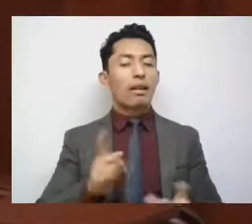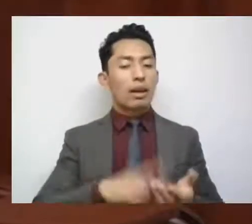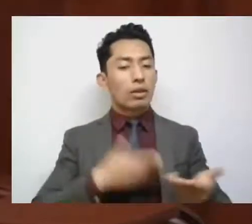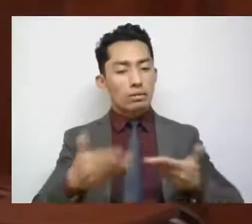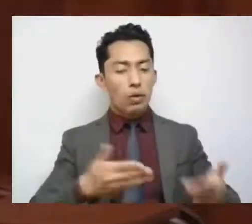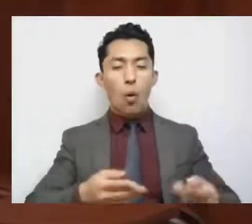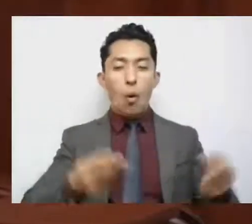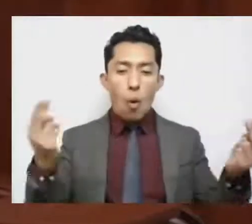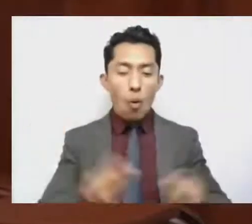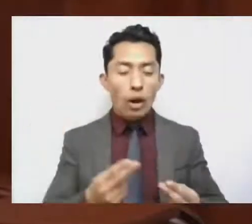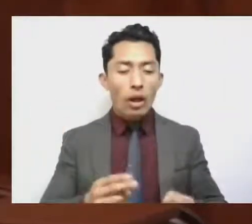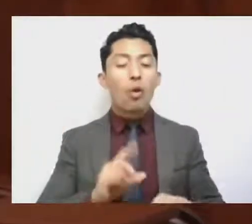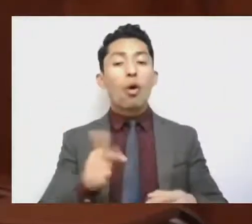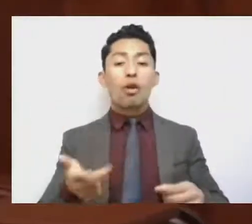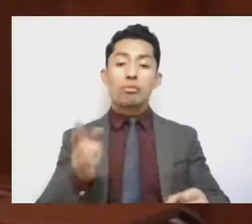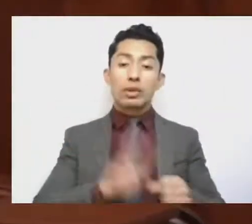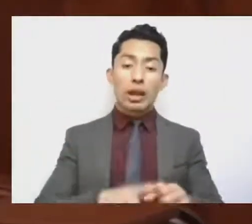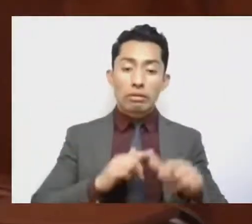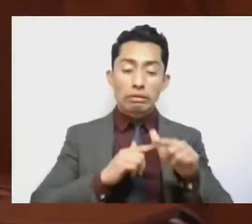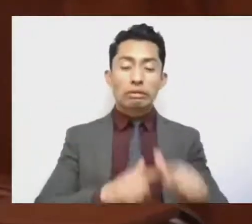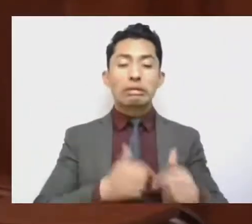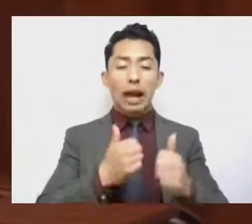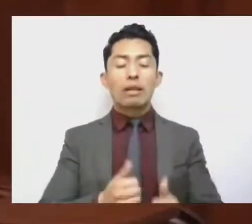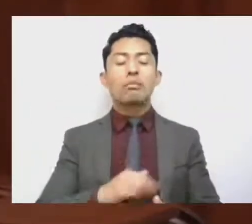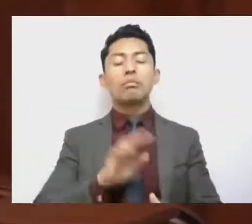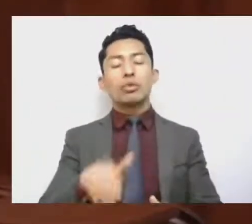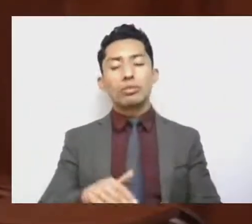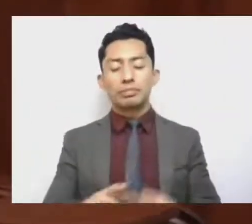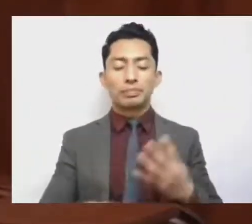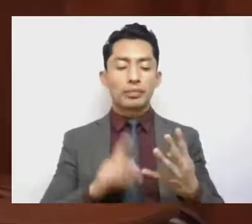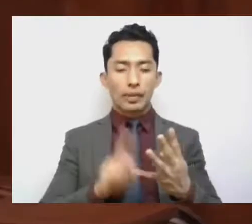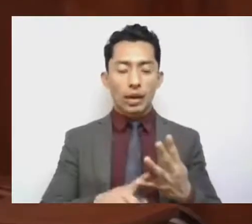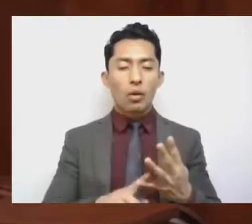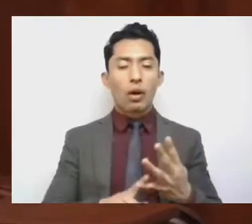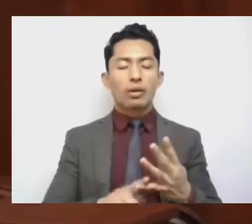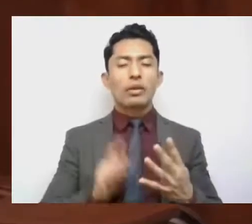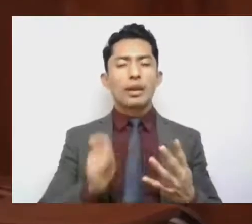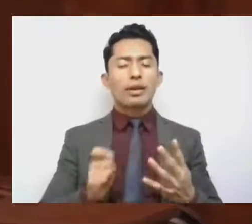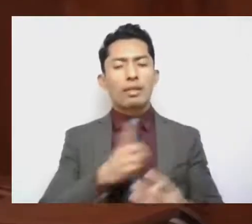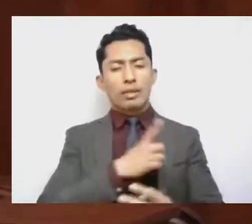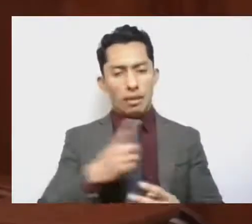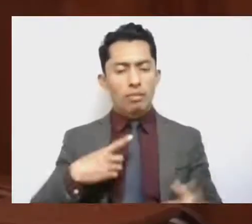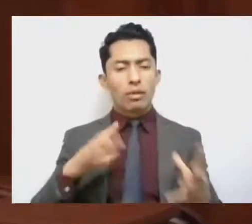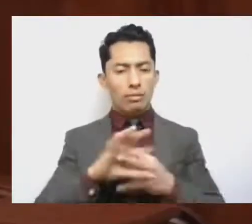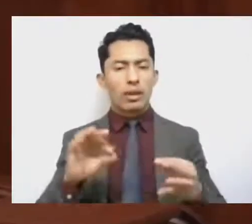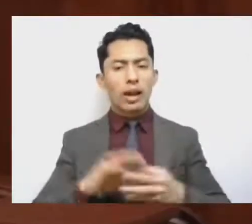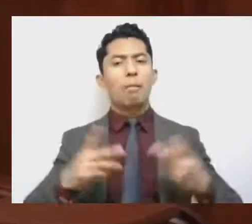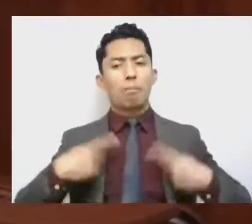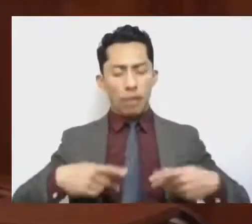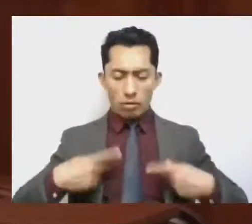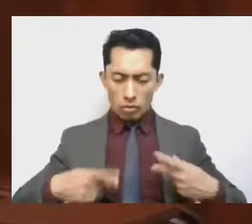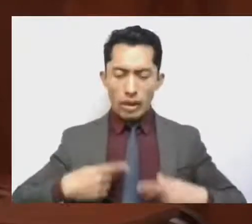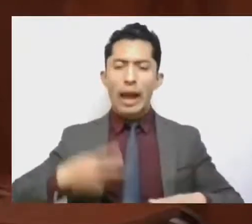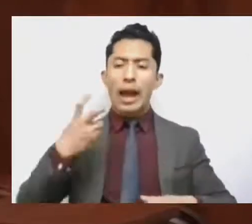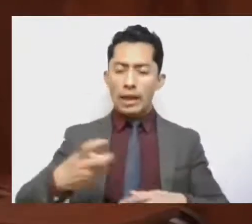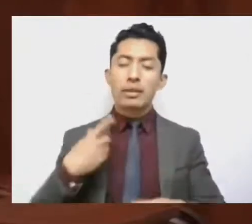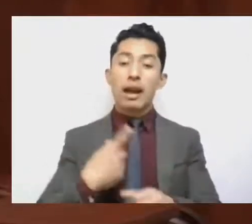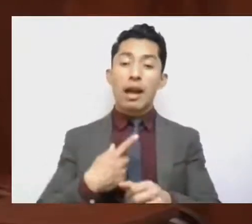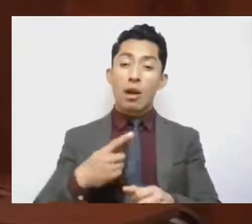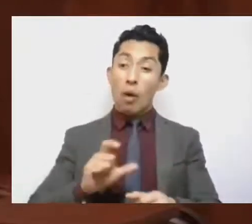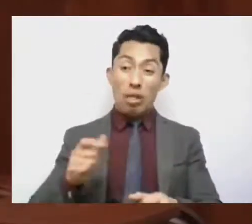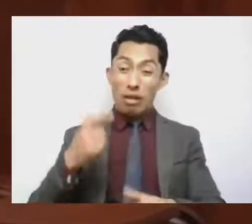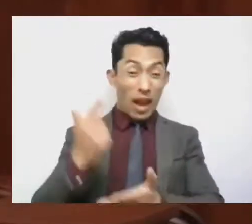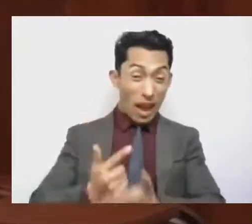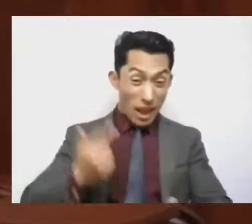urgencia y de hospitalización. Cuarto, debemos señalar que todas las personas con etapas avanzadas son